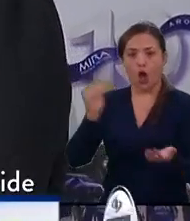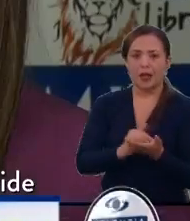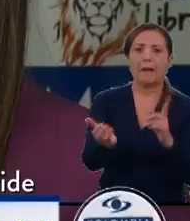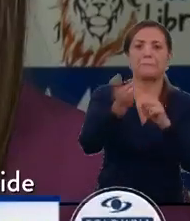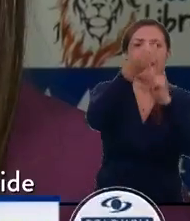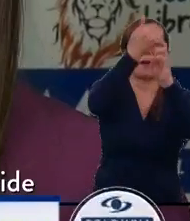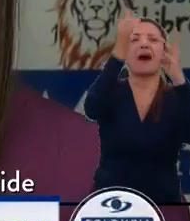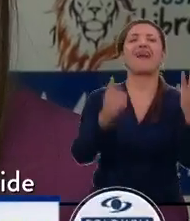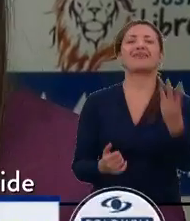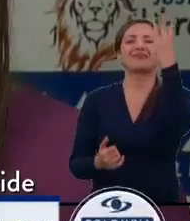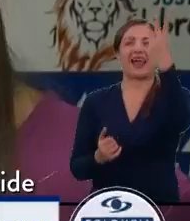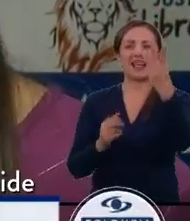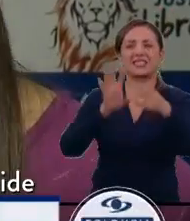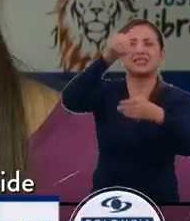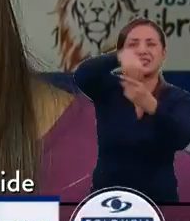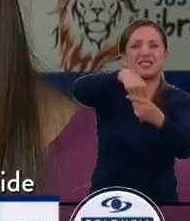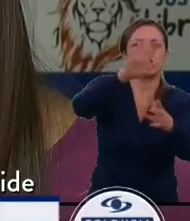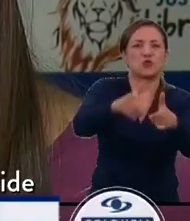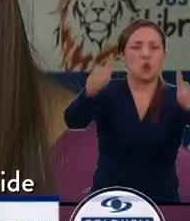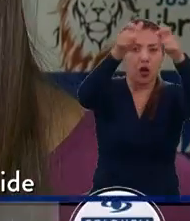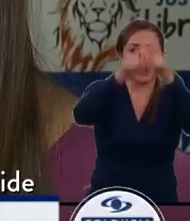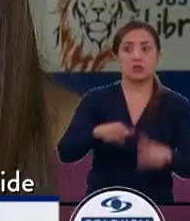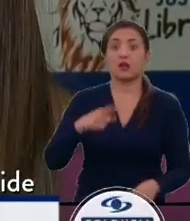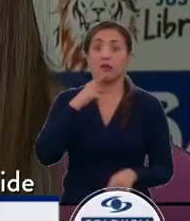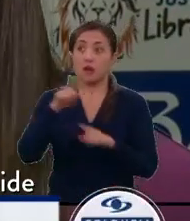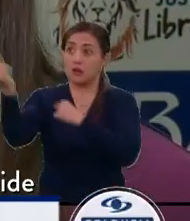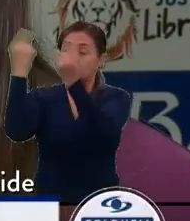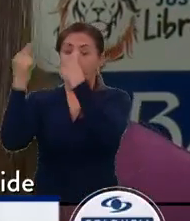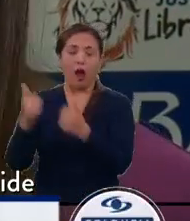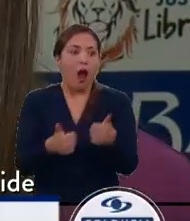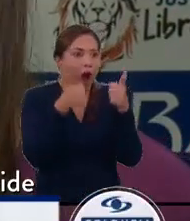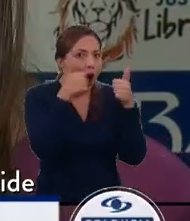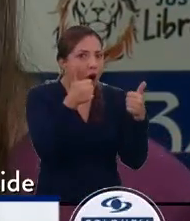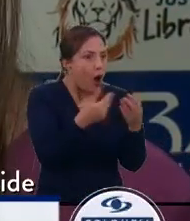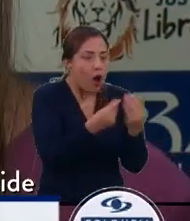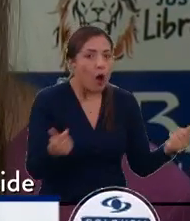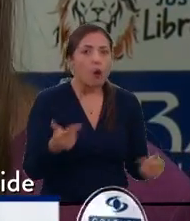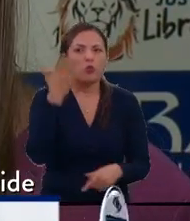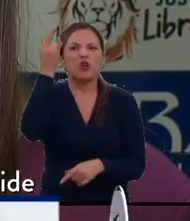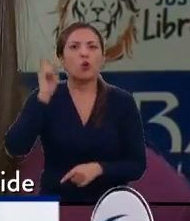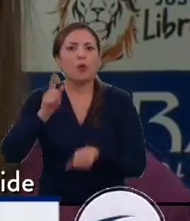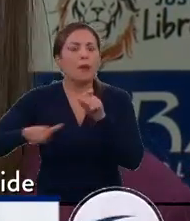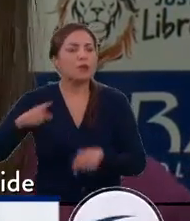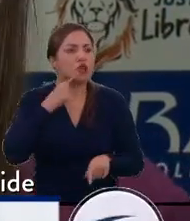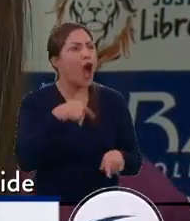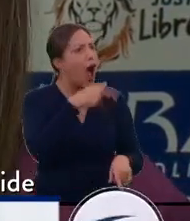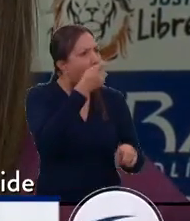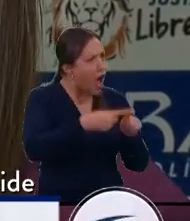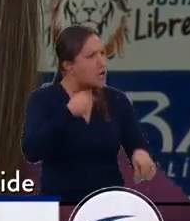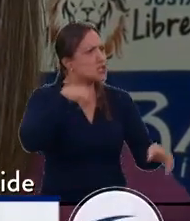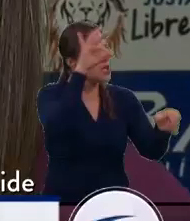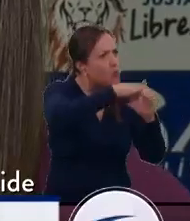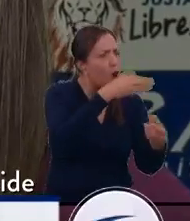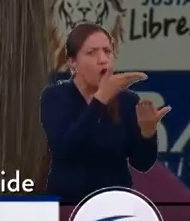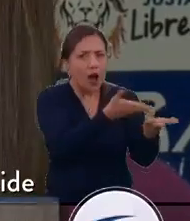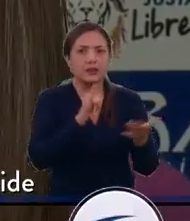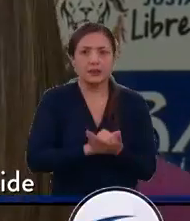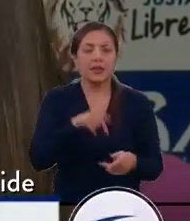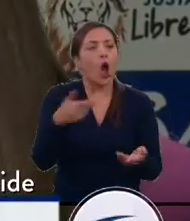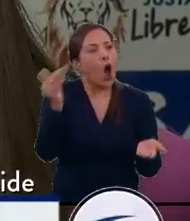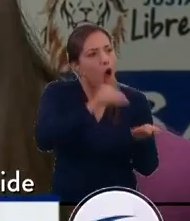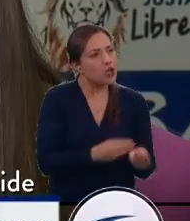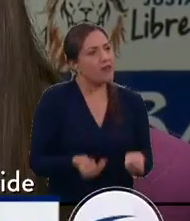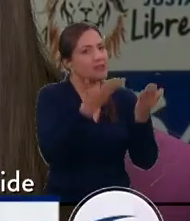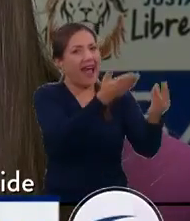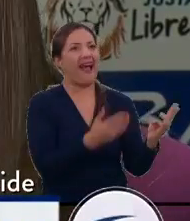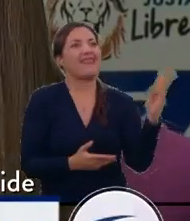curules. La gente nos dice qué bueno que no lograron desaparecerlos porque yo voté por ustedes y finalmente les dieron la razón, les devolvieron esas